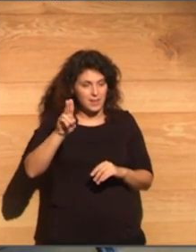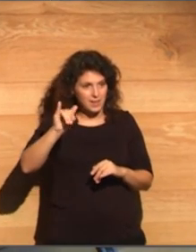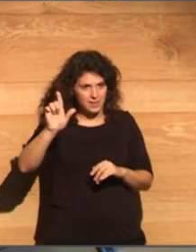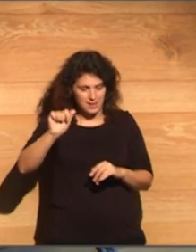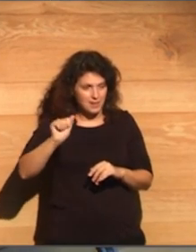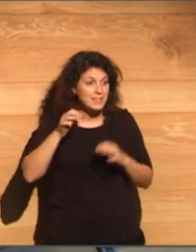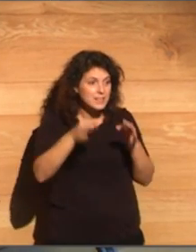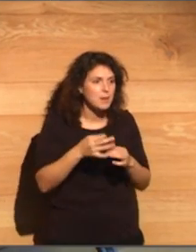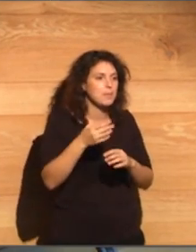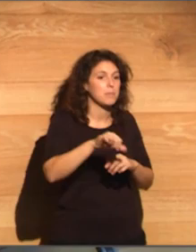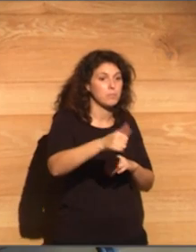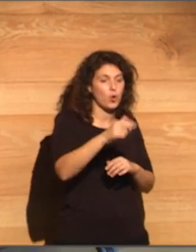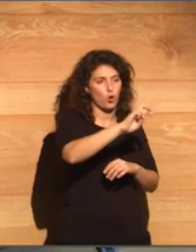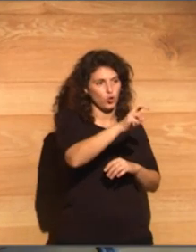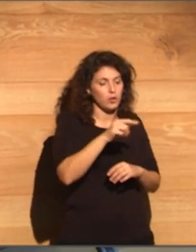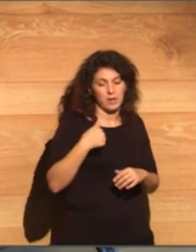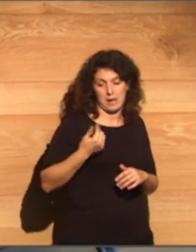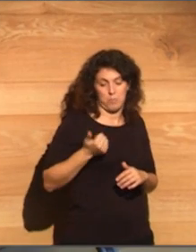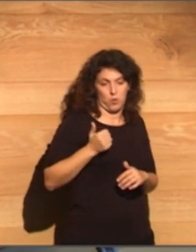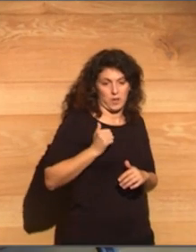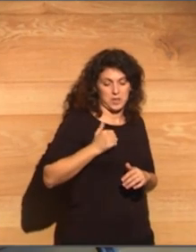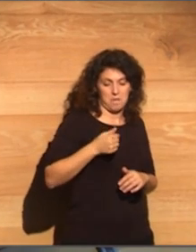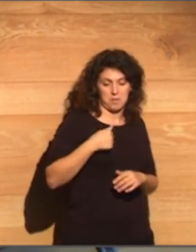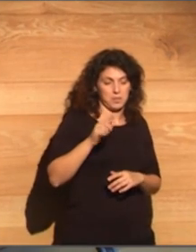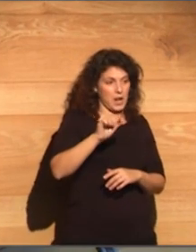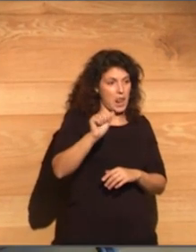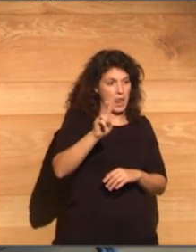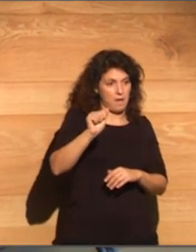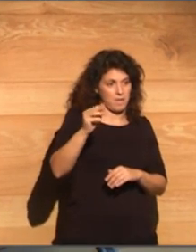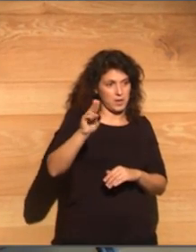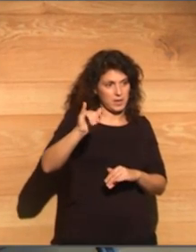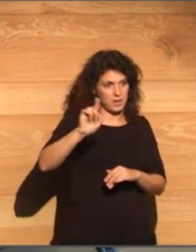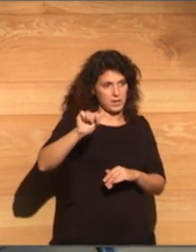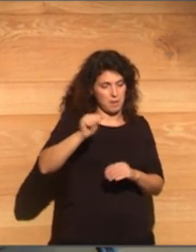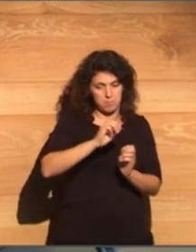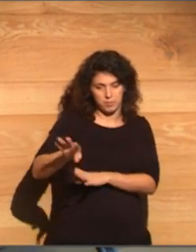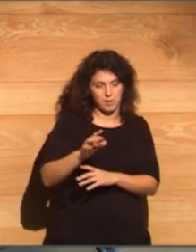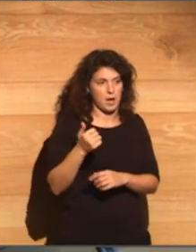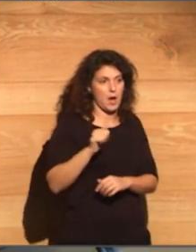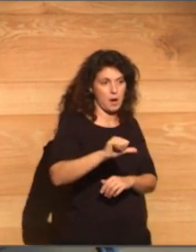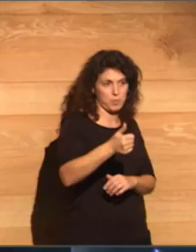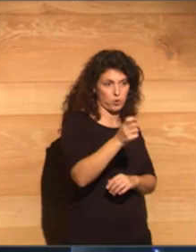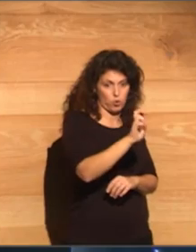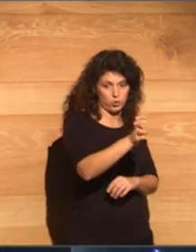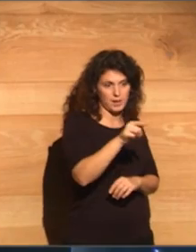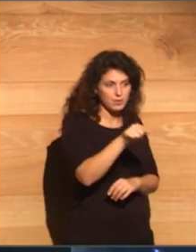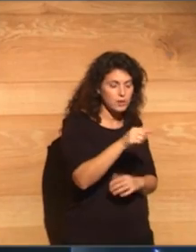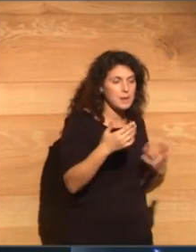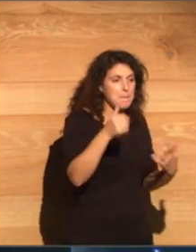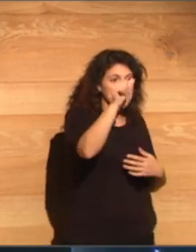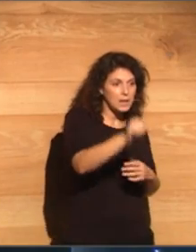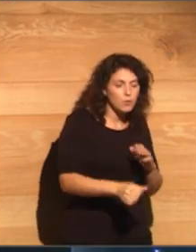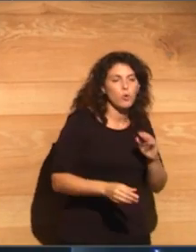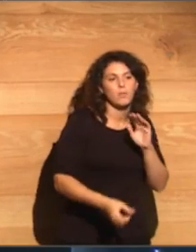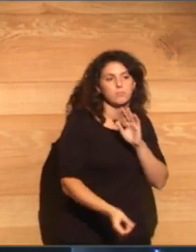lo que ya él aprovechaba como diciendo, bueno, como me van a tirar La vaquilla, ya me aprobarán la otra. Pero por fin consigue sacar esta película adelante, y